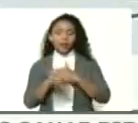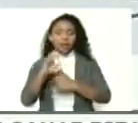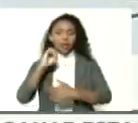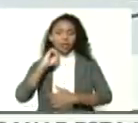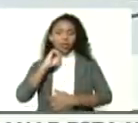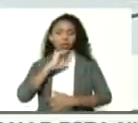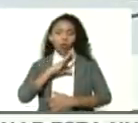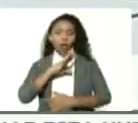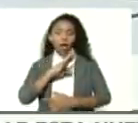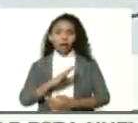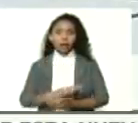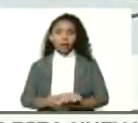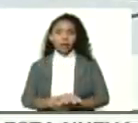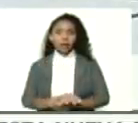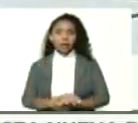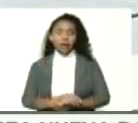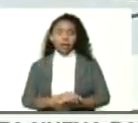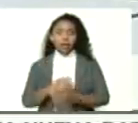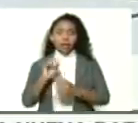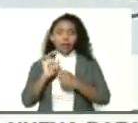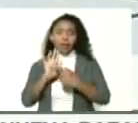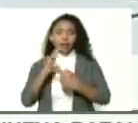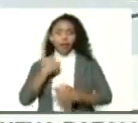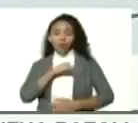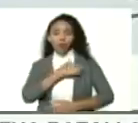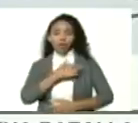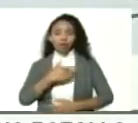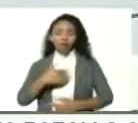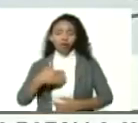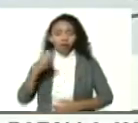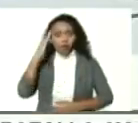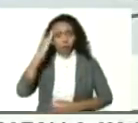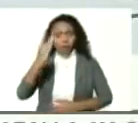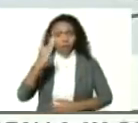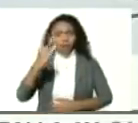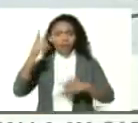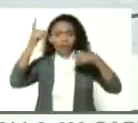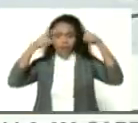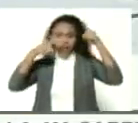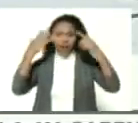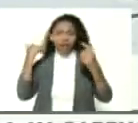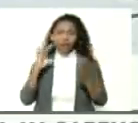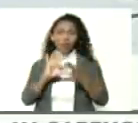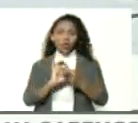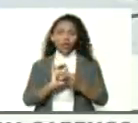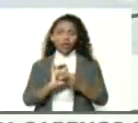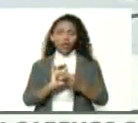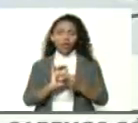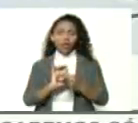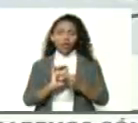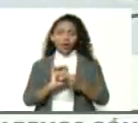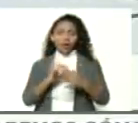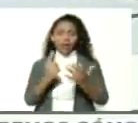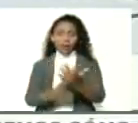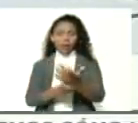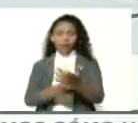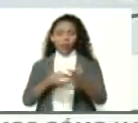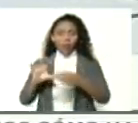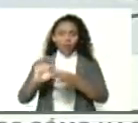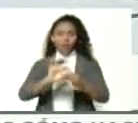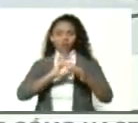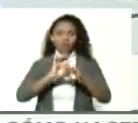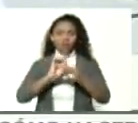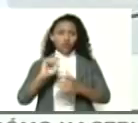historia, desde nuestro comandante Chávez, unidos en hermandad a su